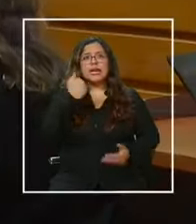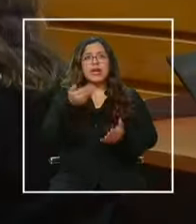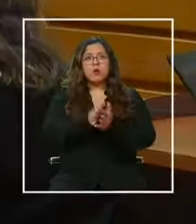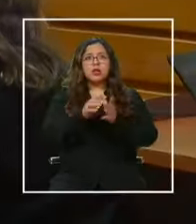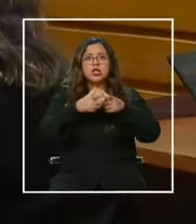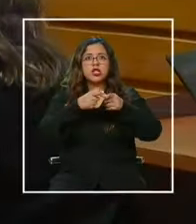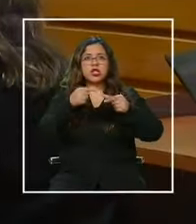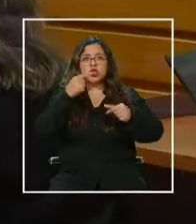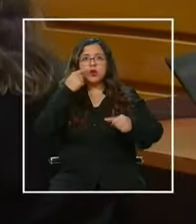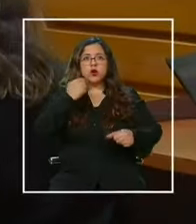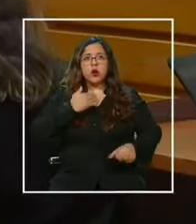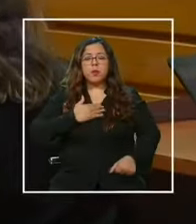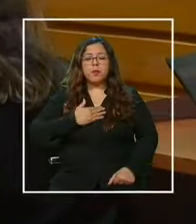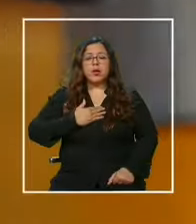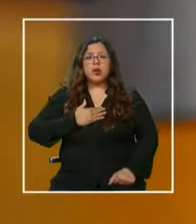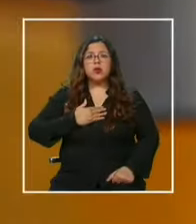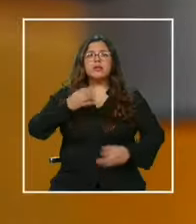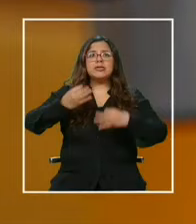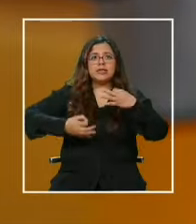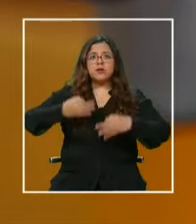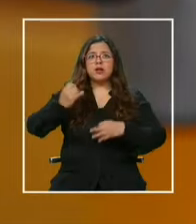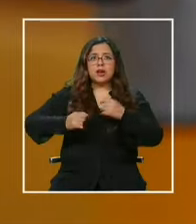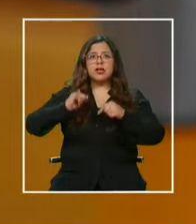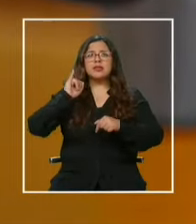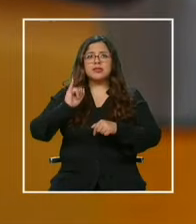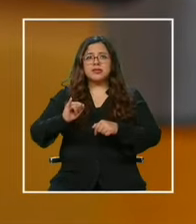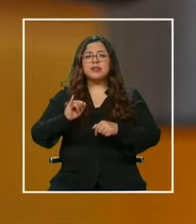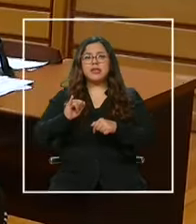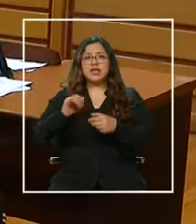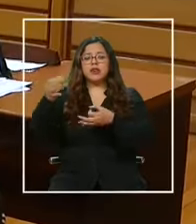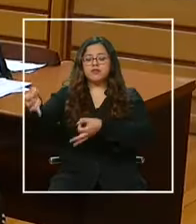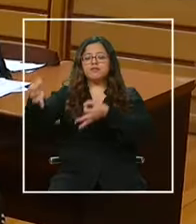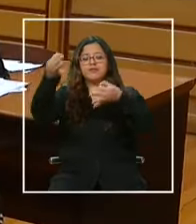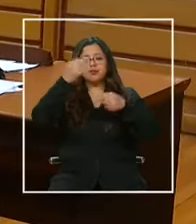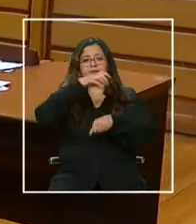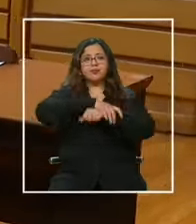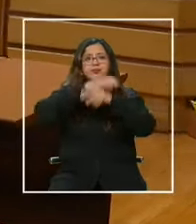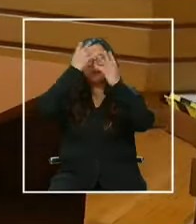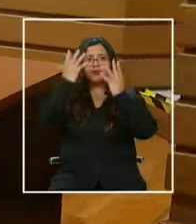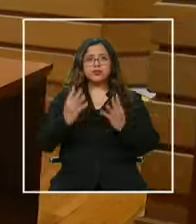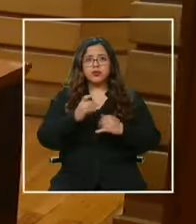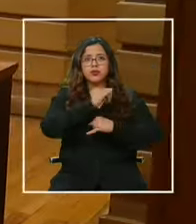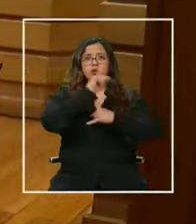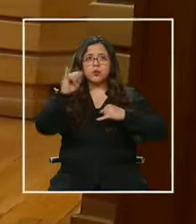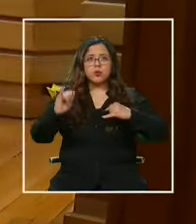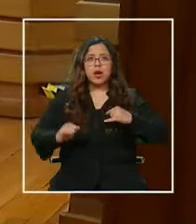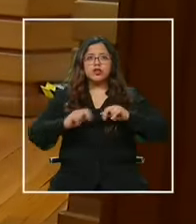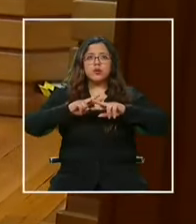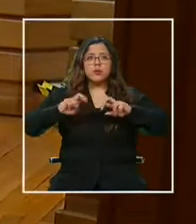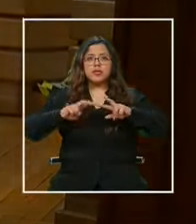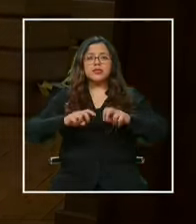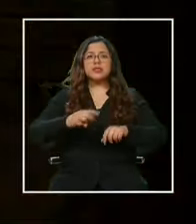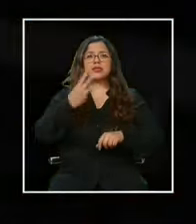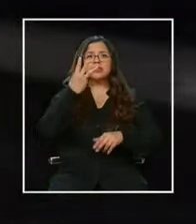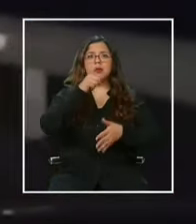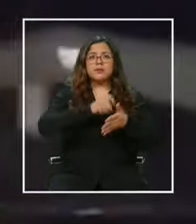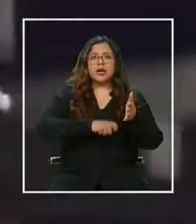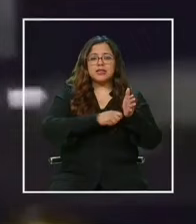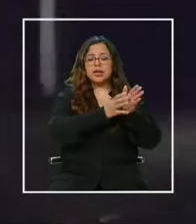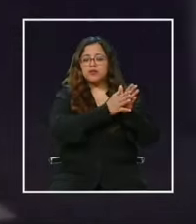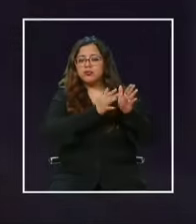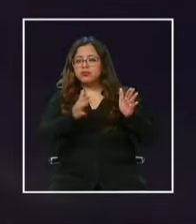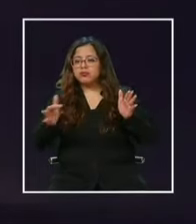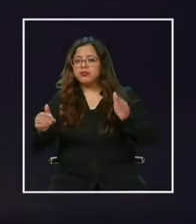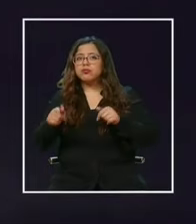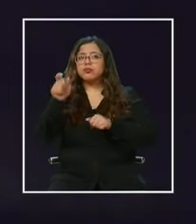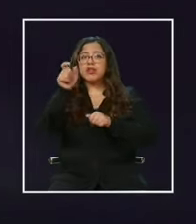El tribunal acogió la medida cautelar más gravosa, prisión preventiva con un plazo de investigación de 3 meses, tiempo